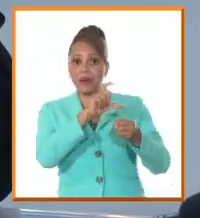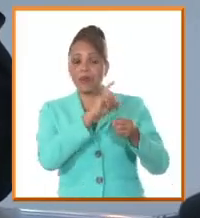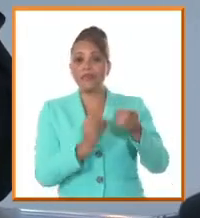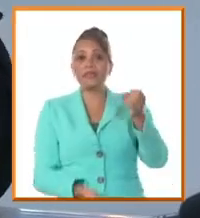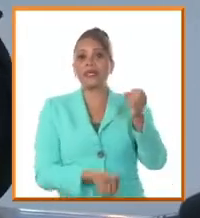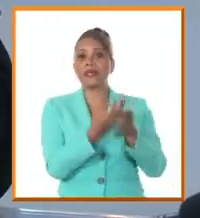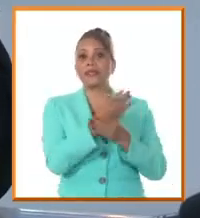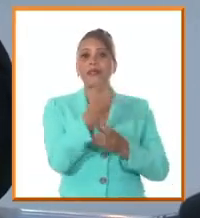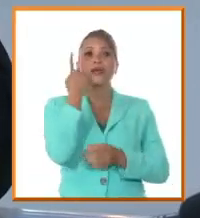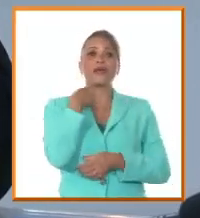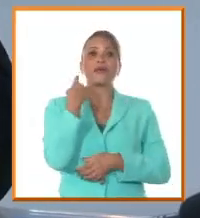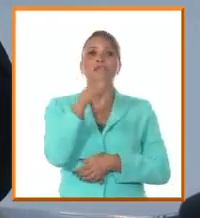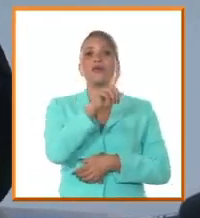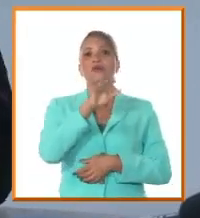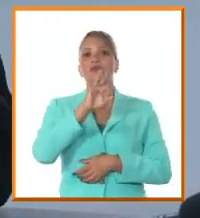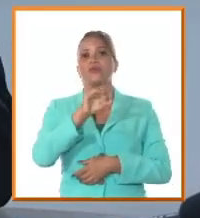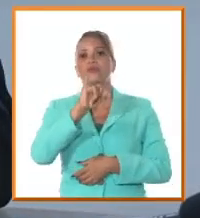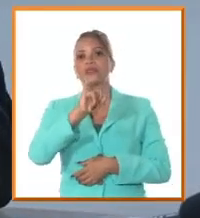66